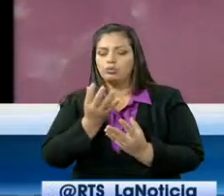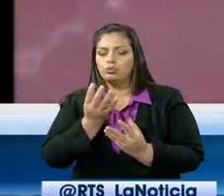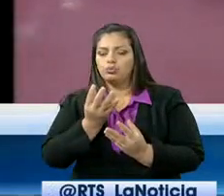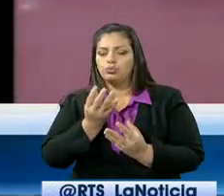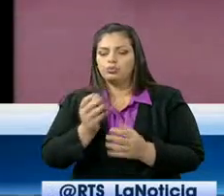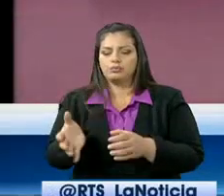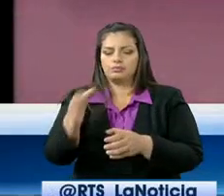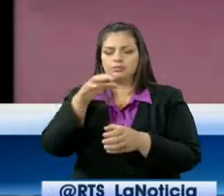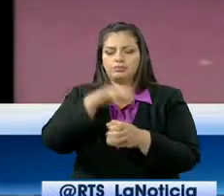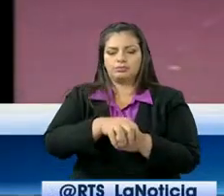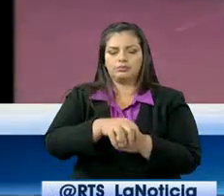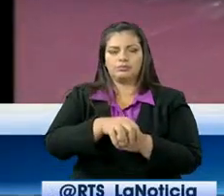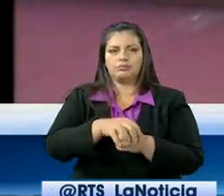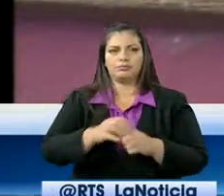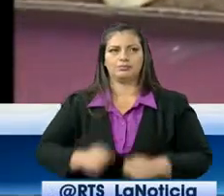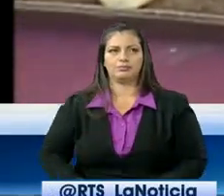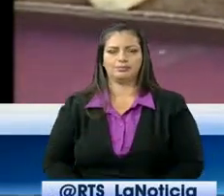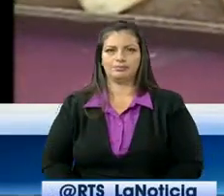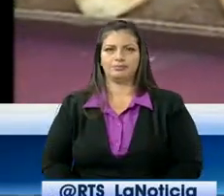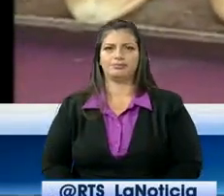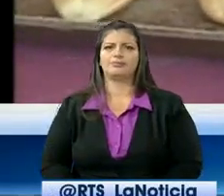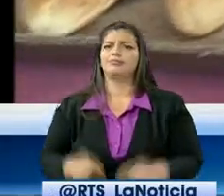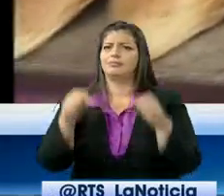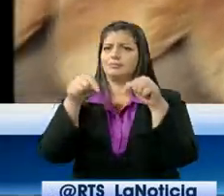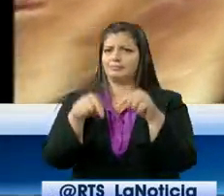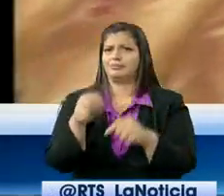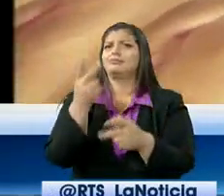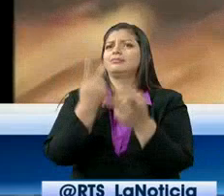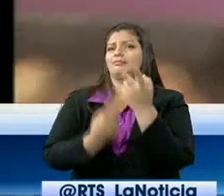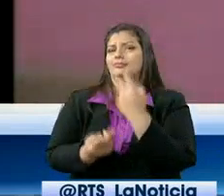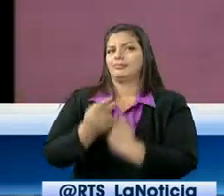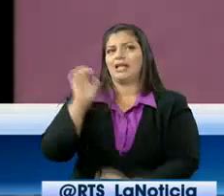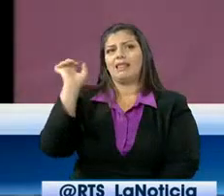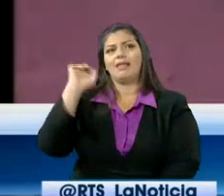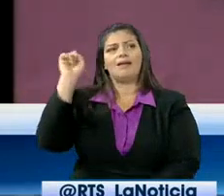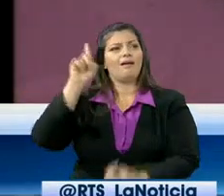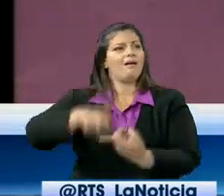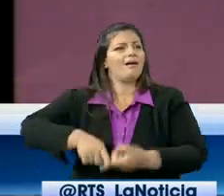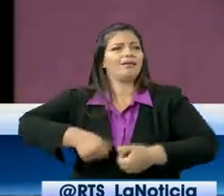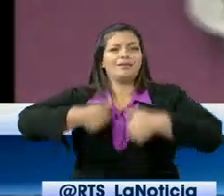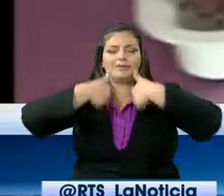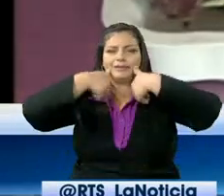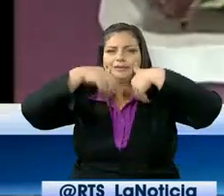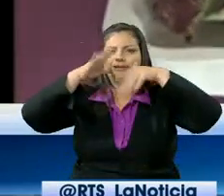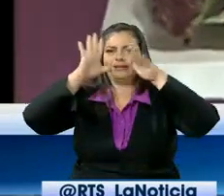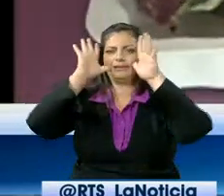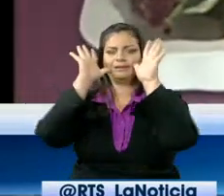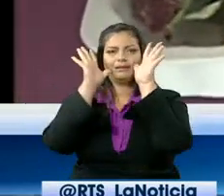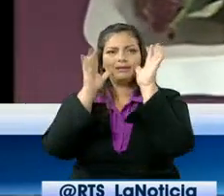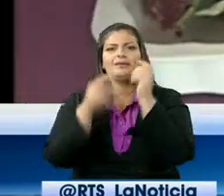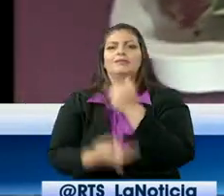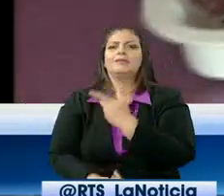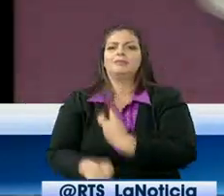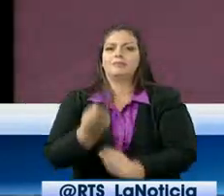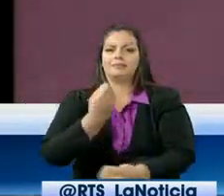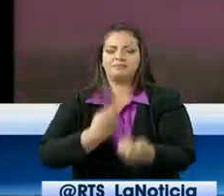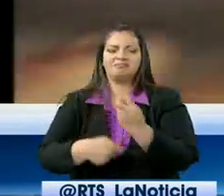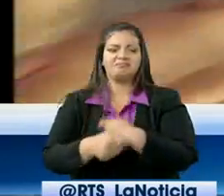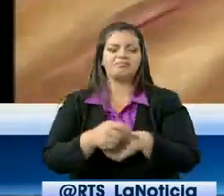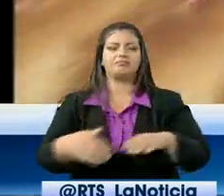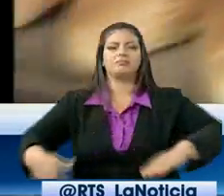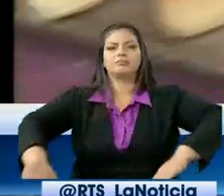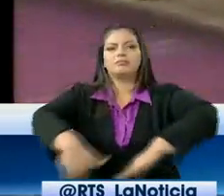que, si a usted le encanta la colada morada como a mí, tranquilamente puede venir todo el año. Estamos en Guaranda